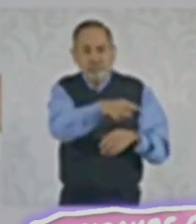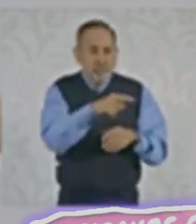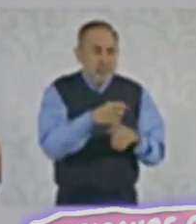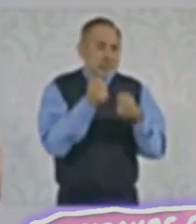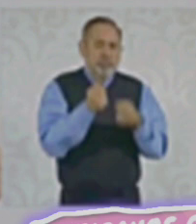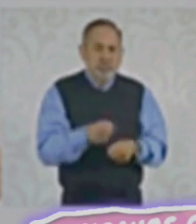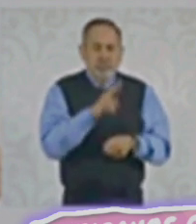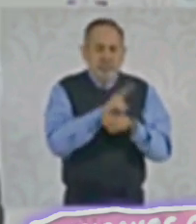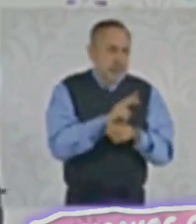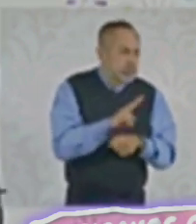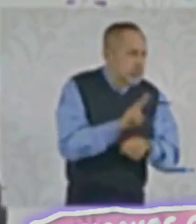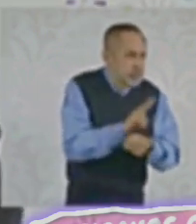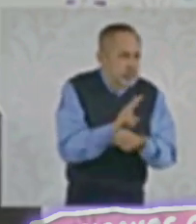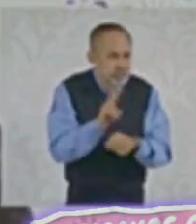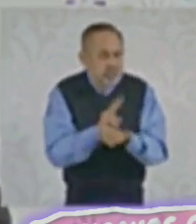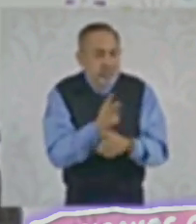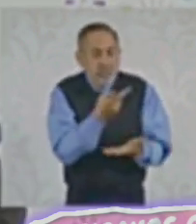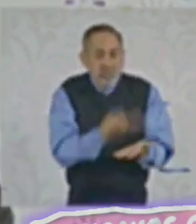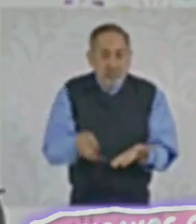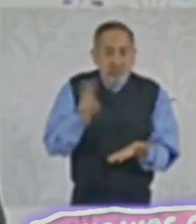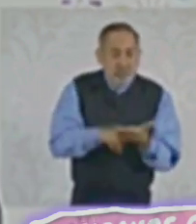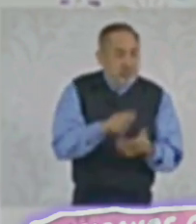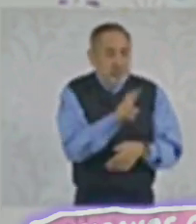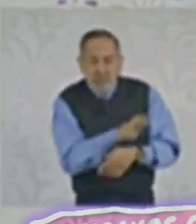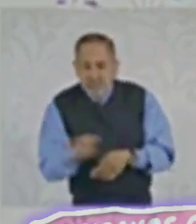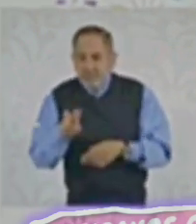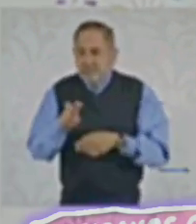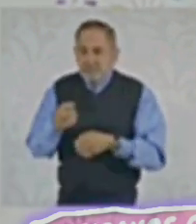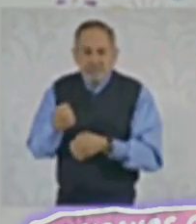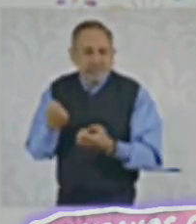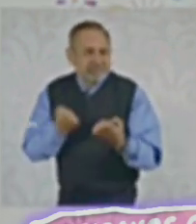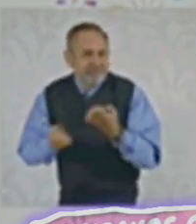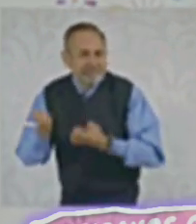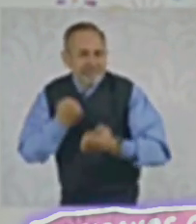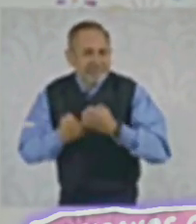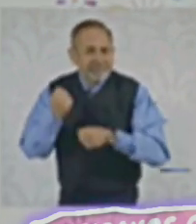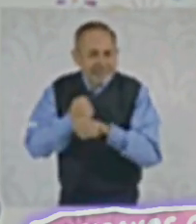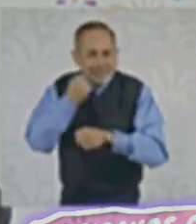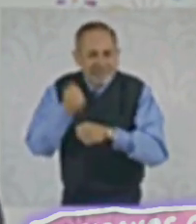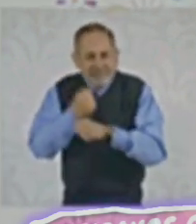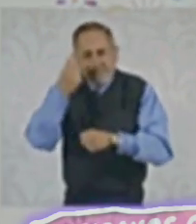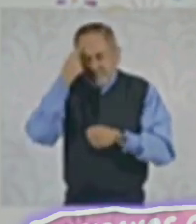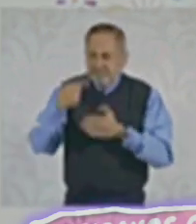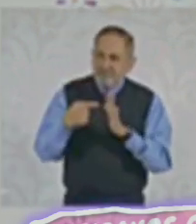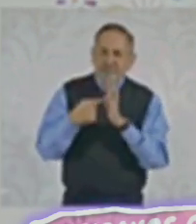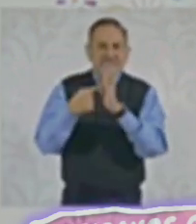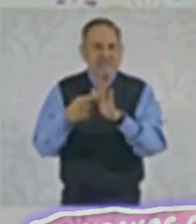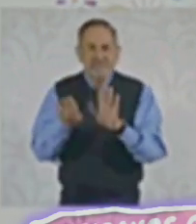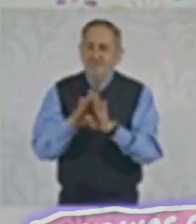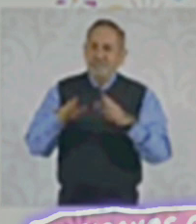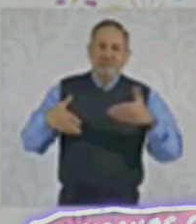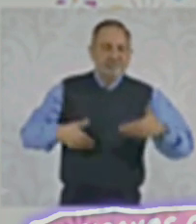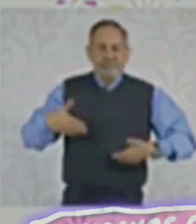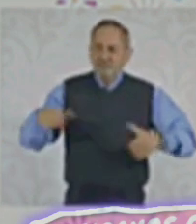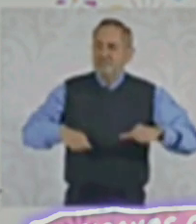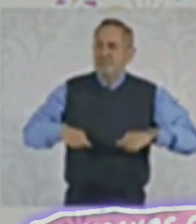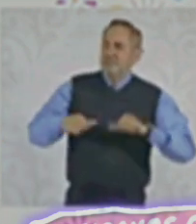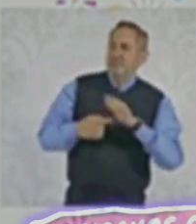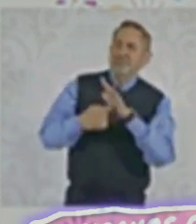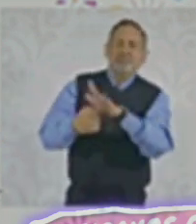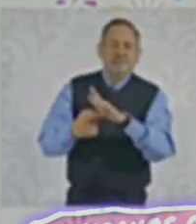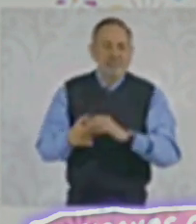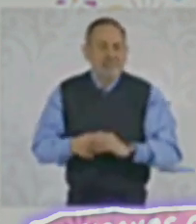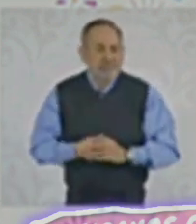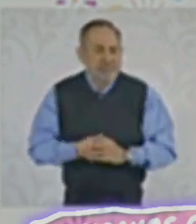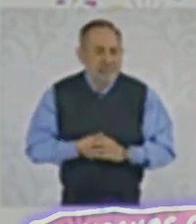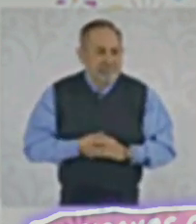seguridad nacional, de seguridad interior, de seguridad pública, elementos, mujeres y hombres de la